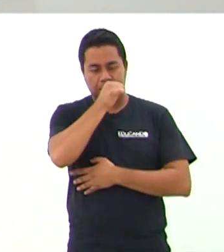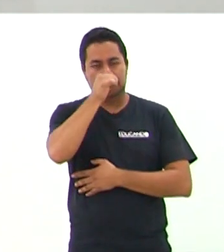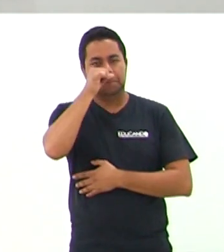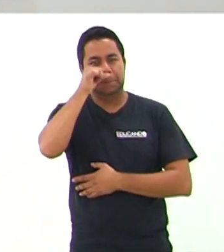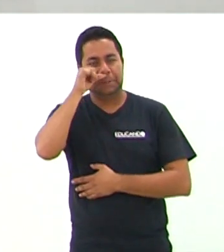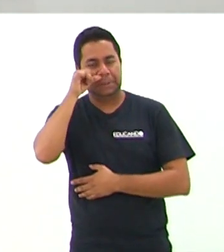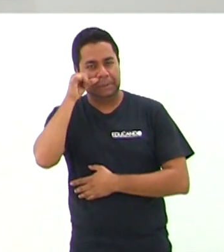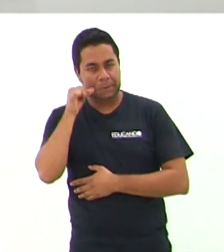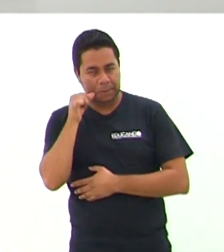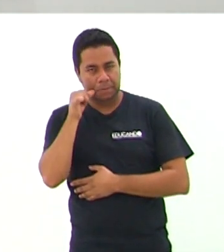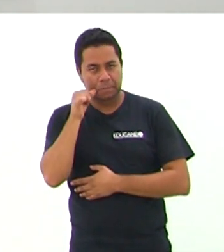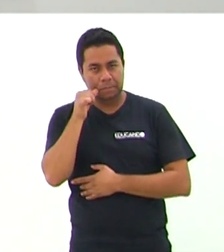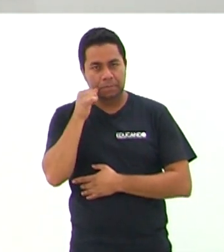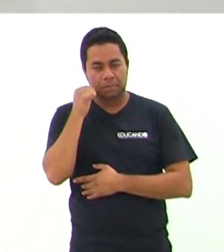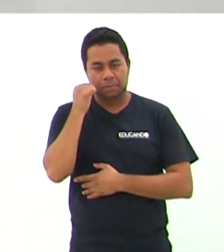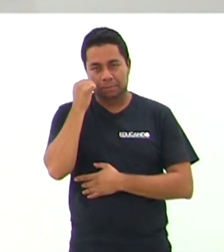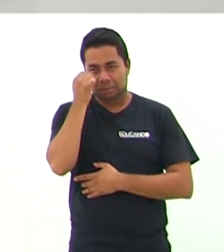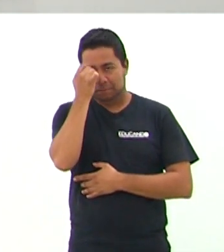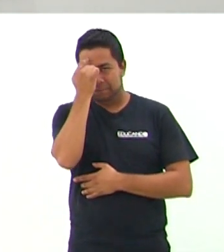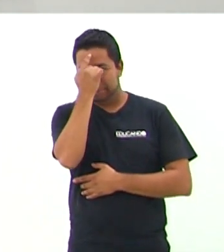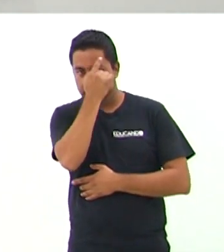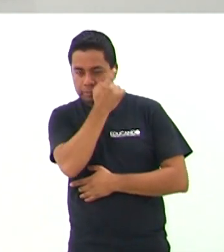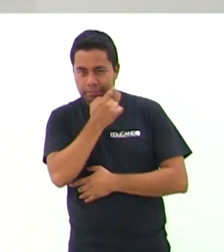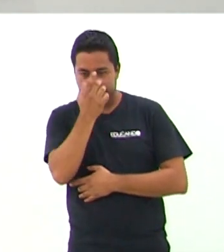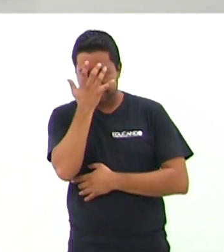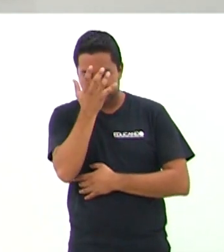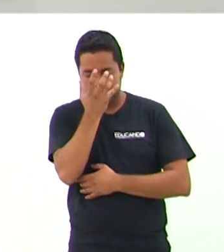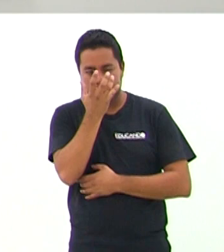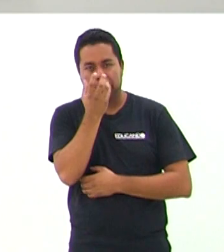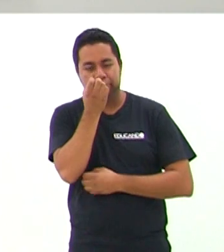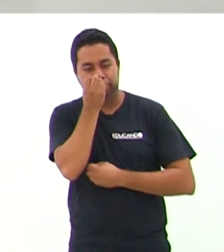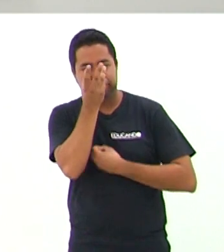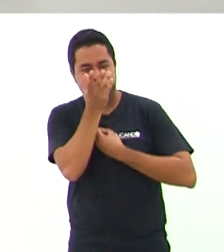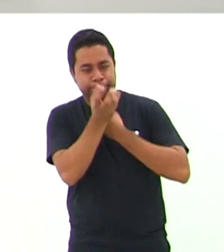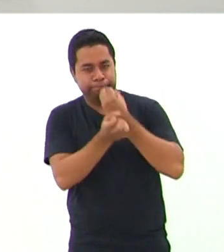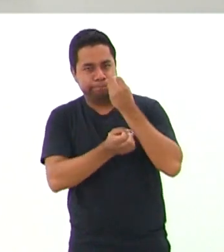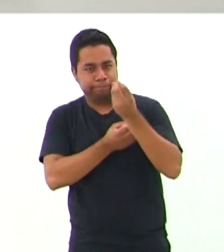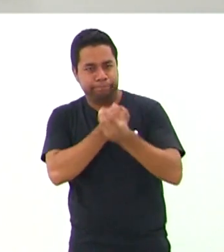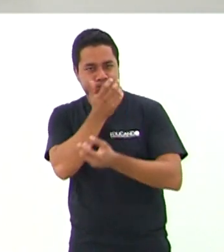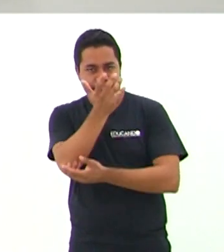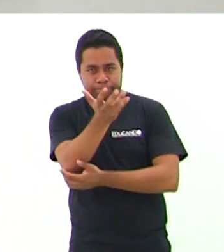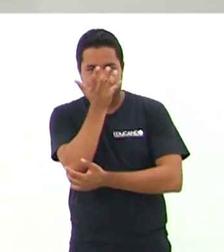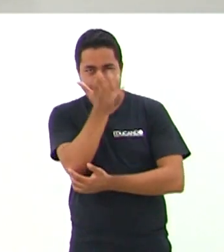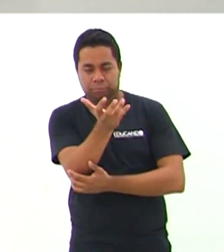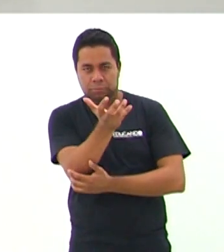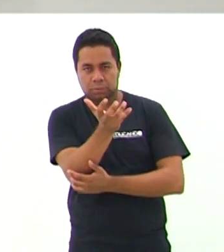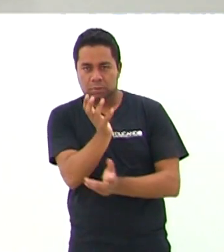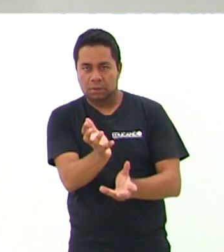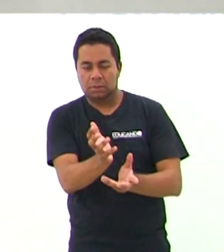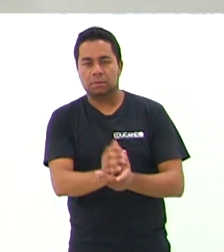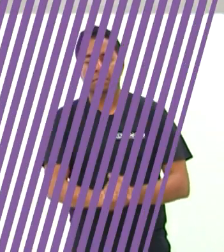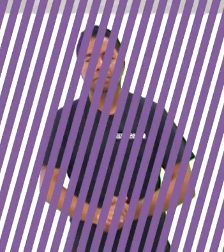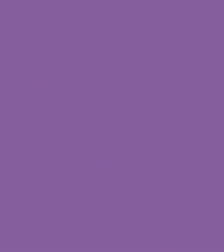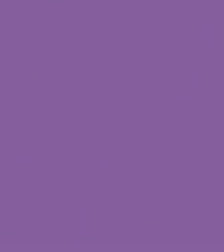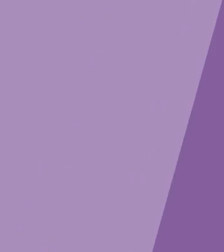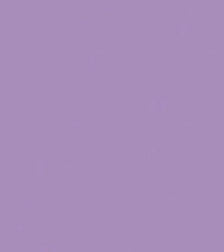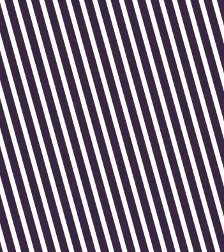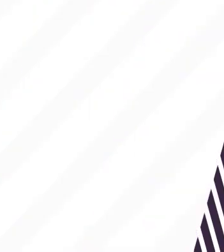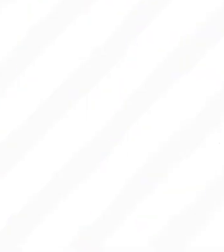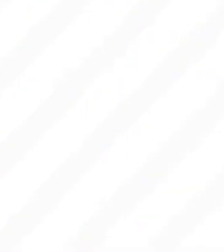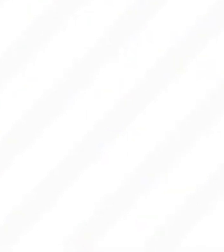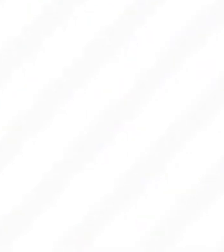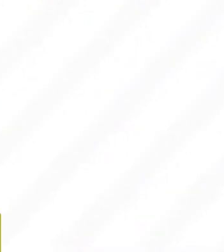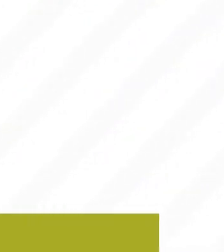Juárez expresaba una gran serenidad en su rostro.